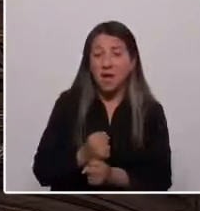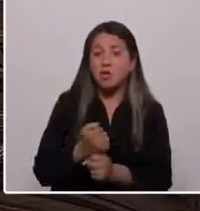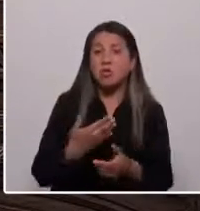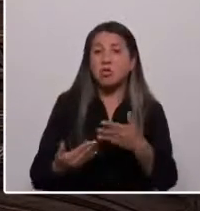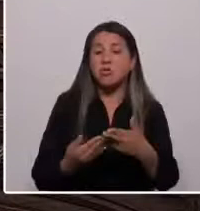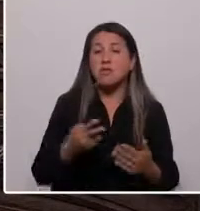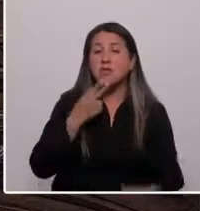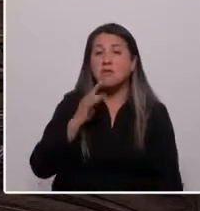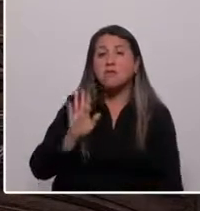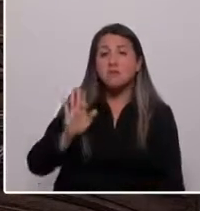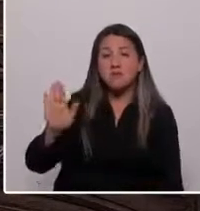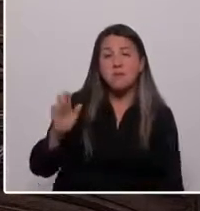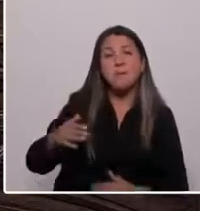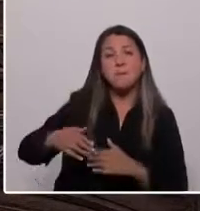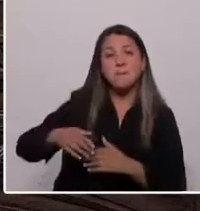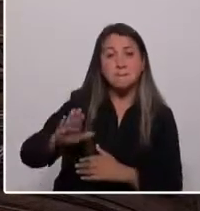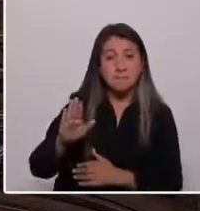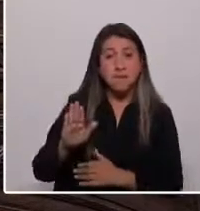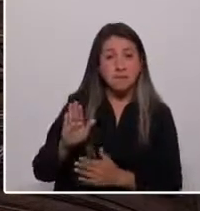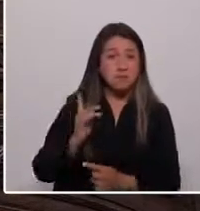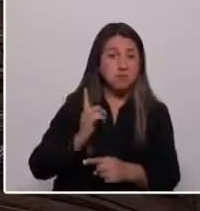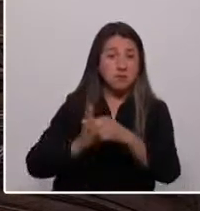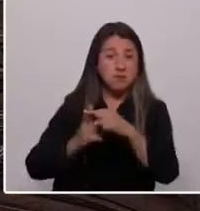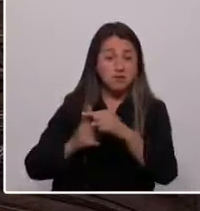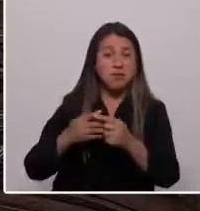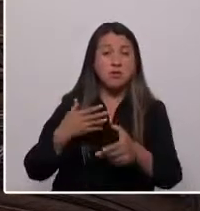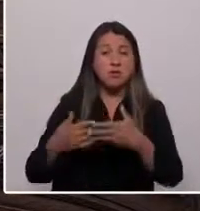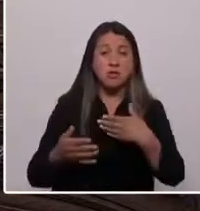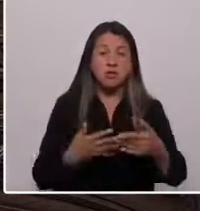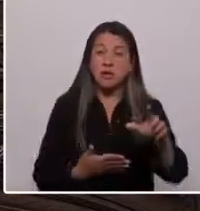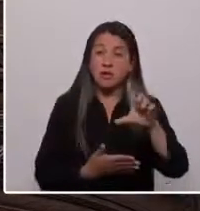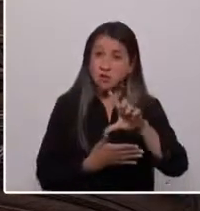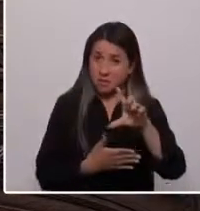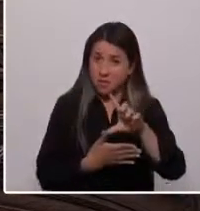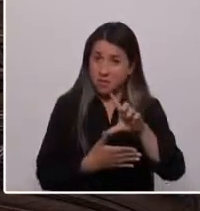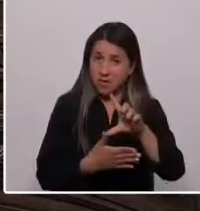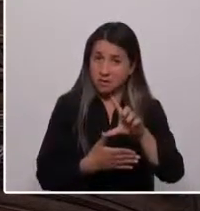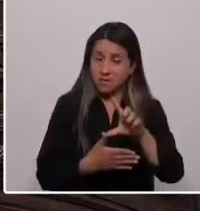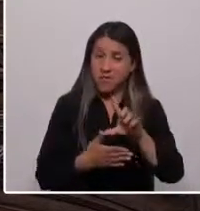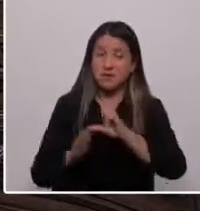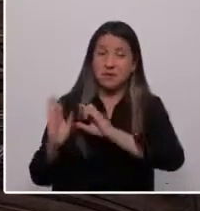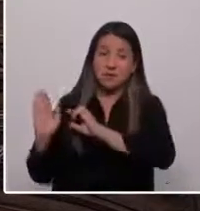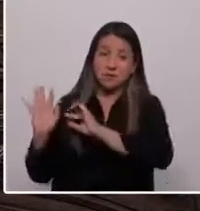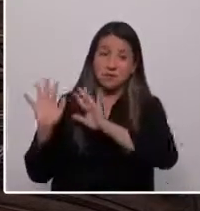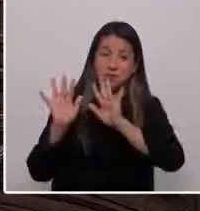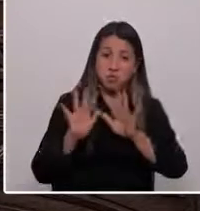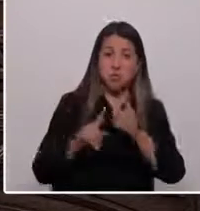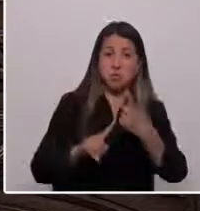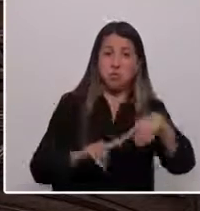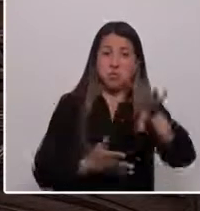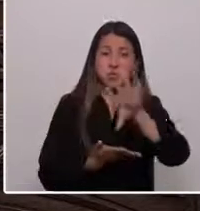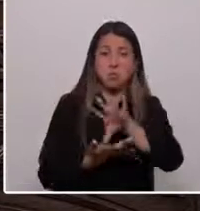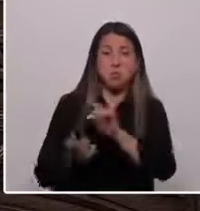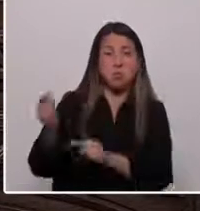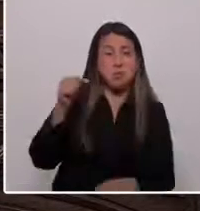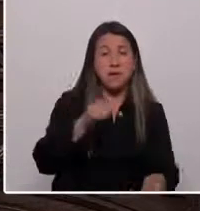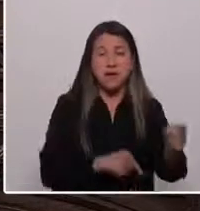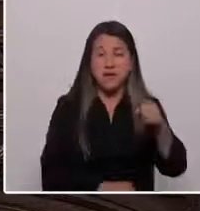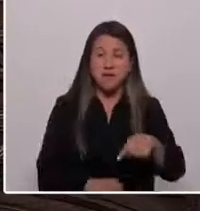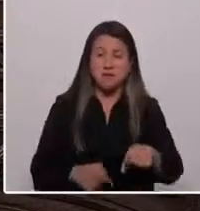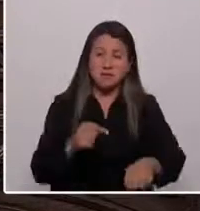ser el más próspero de latinoamérica donde llegaron miles de emigrantes de todas partes